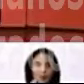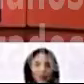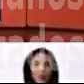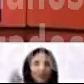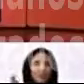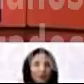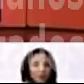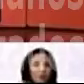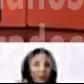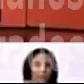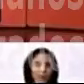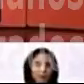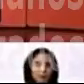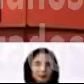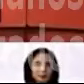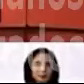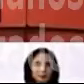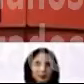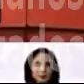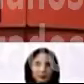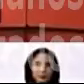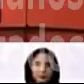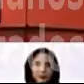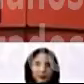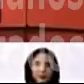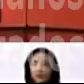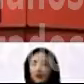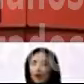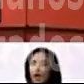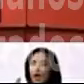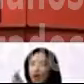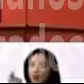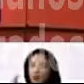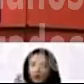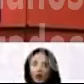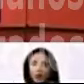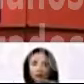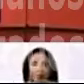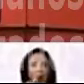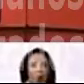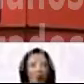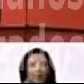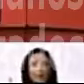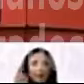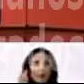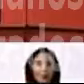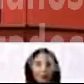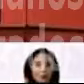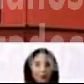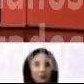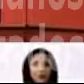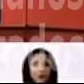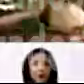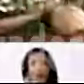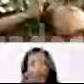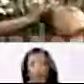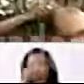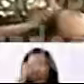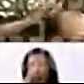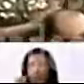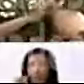diputados terroristas, Juan Requesén y Julio Borges,